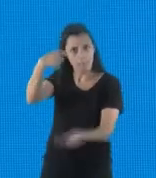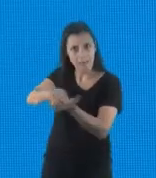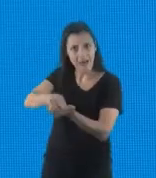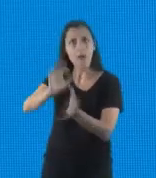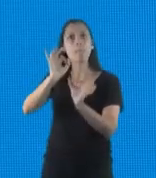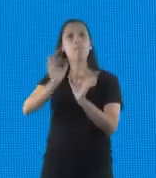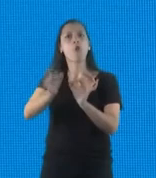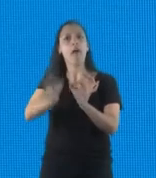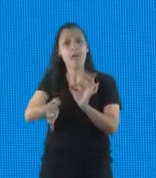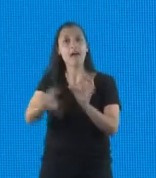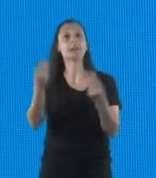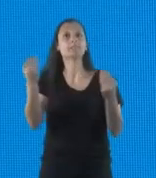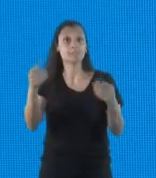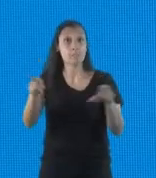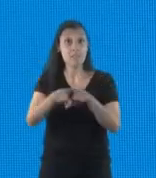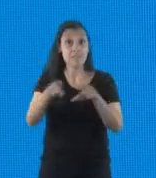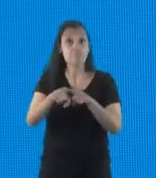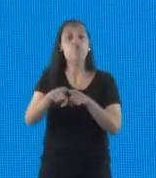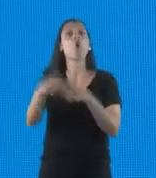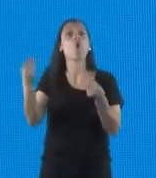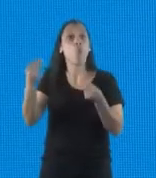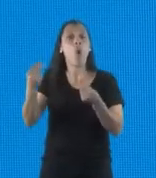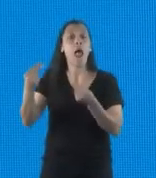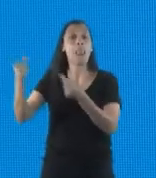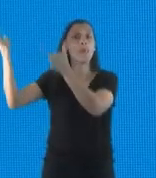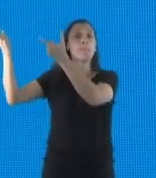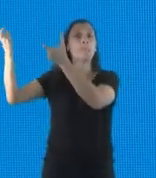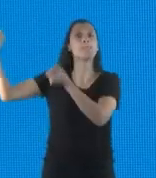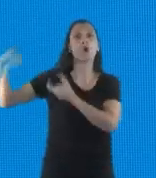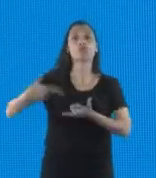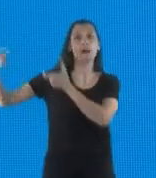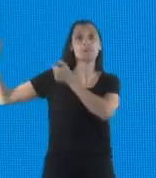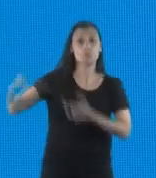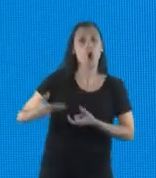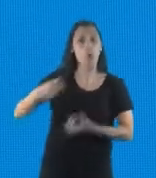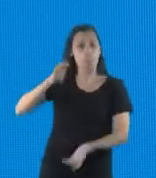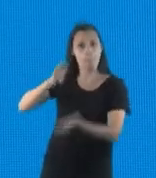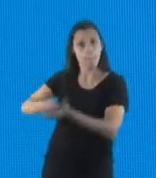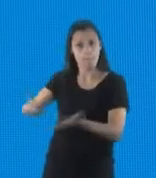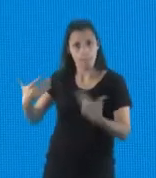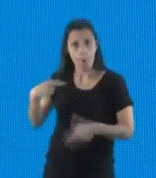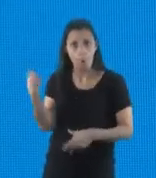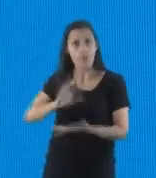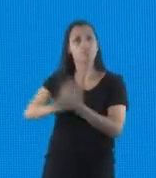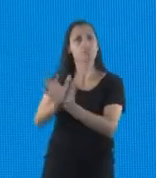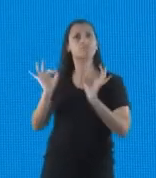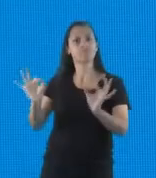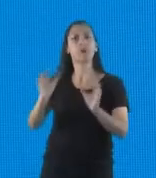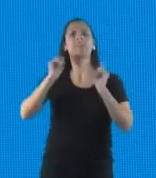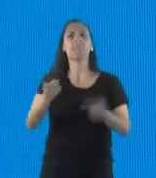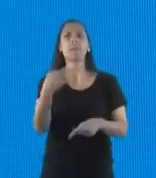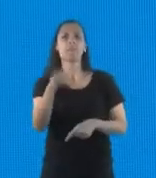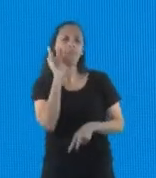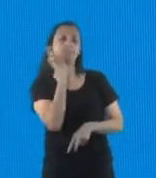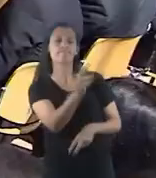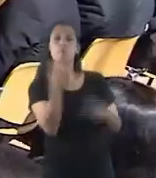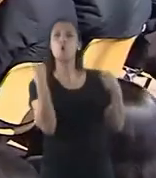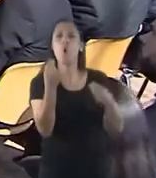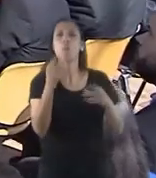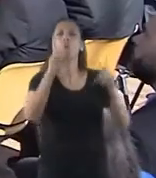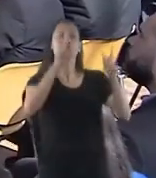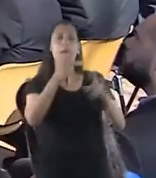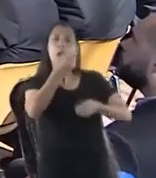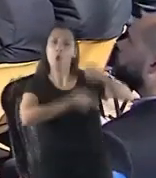monedas en yuanes las importaciones. También tenemos que mirar cómo ampliamos nuestro